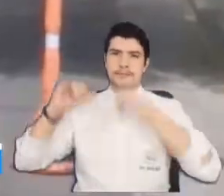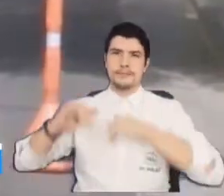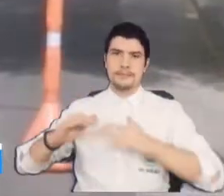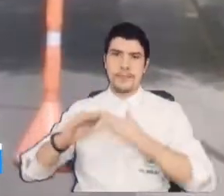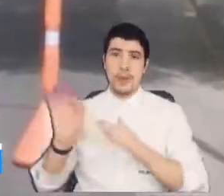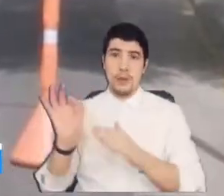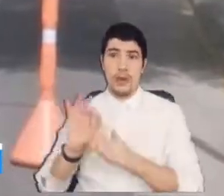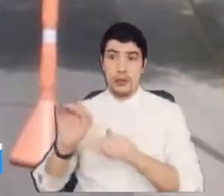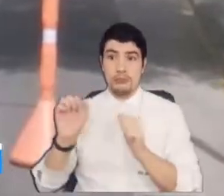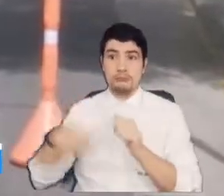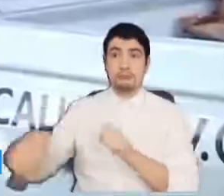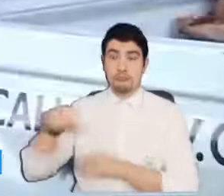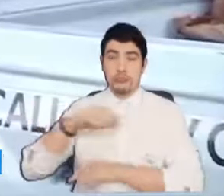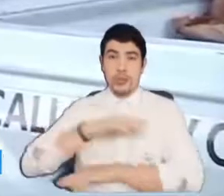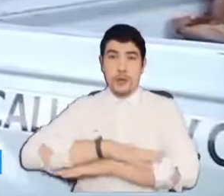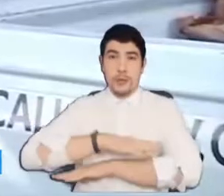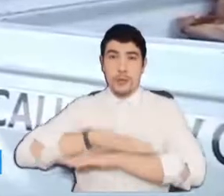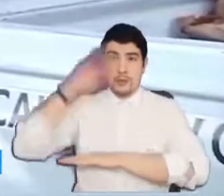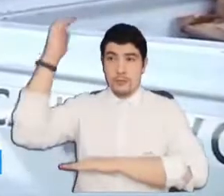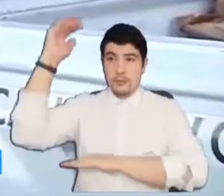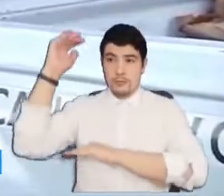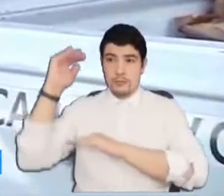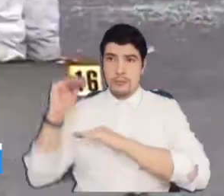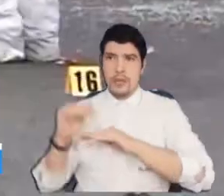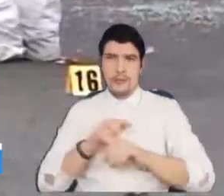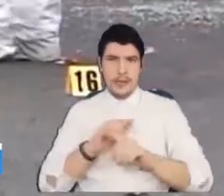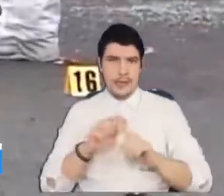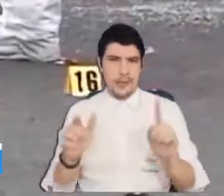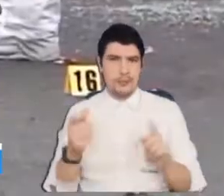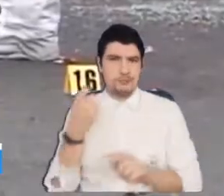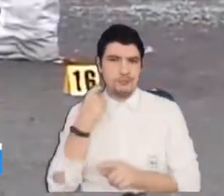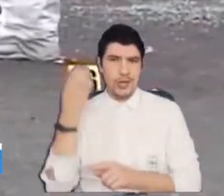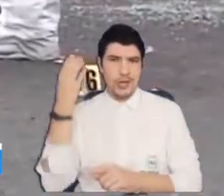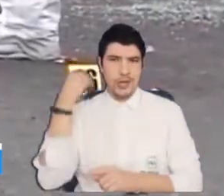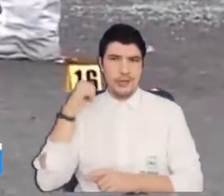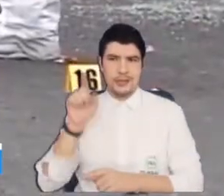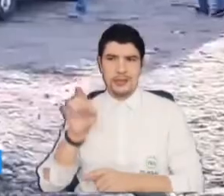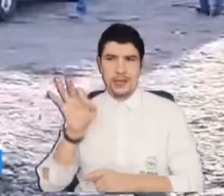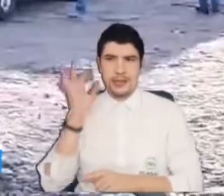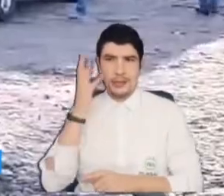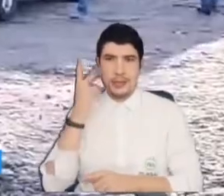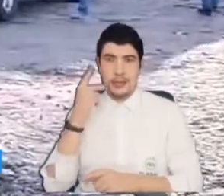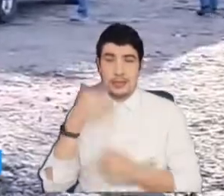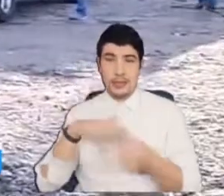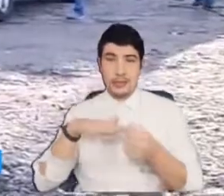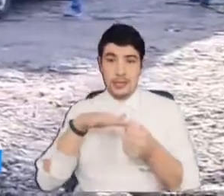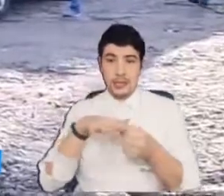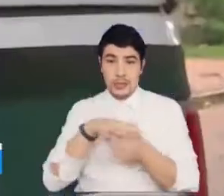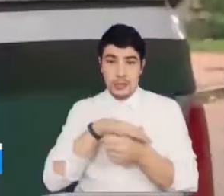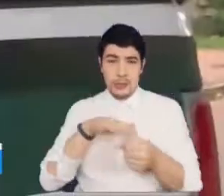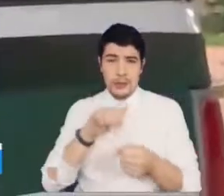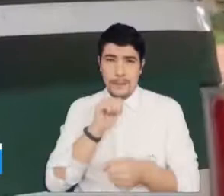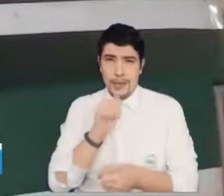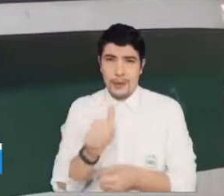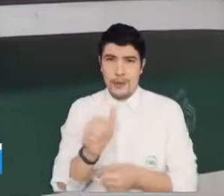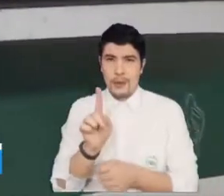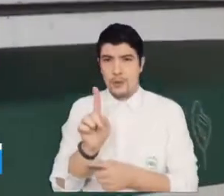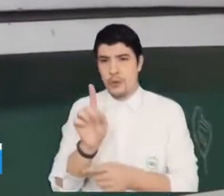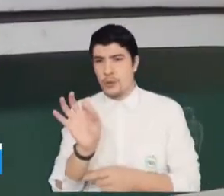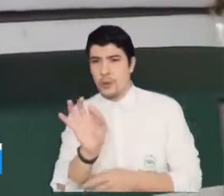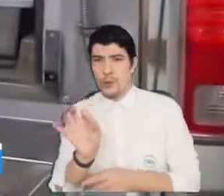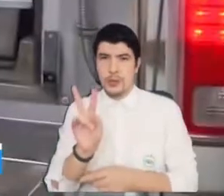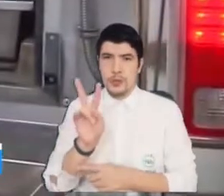un comportamiento del crimen bajo. Sin embargo, en los últimos 13 días, la situación empeoró al punto de registrarse uno o dos asesinatos por